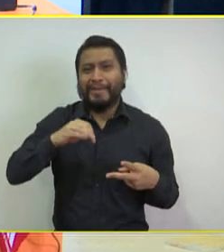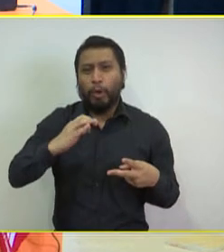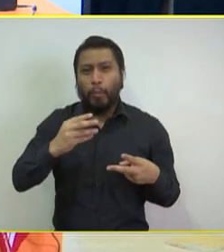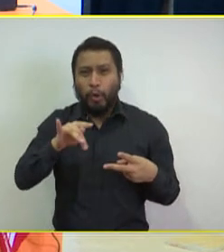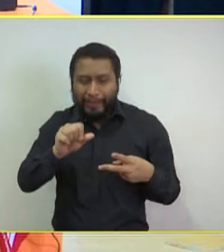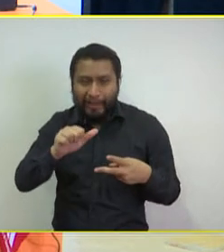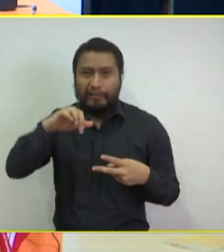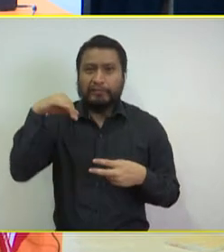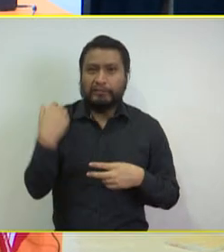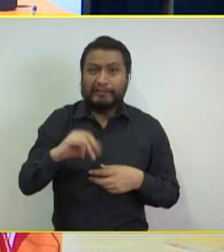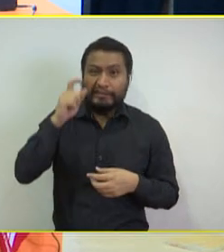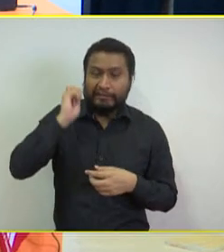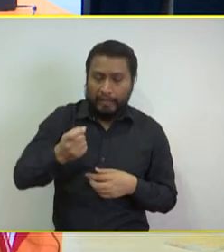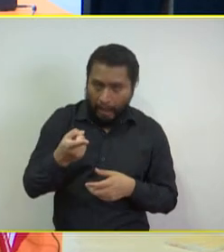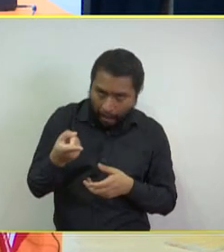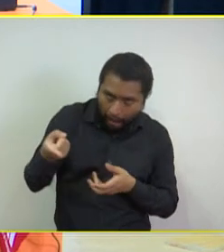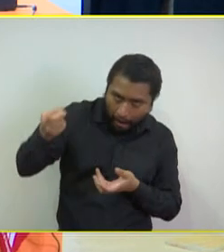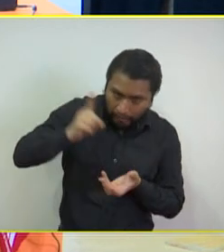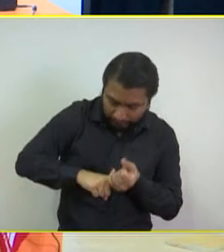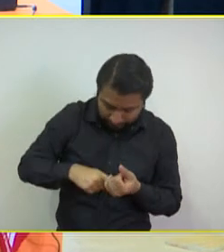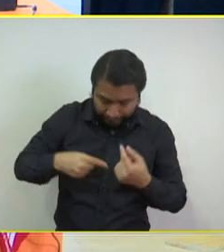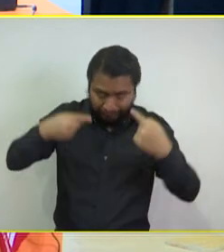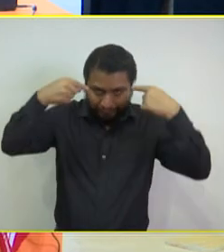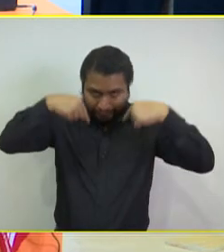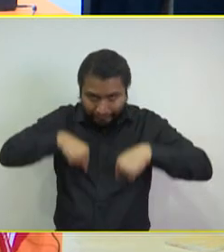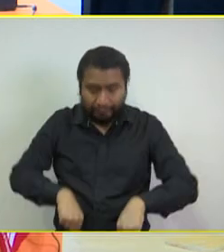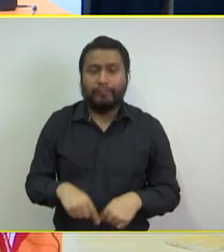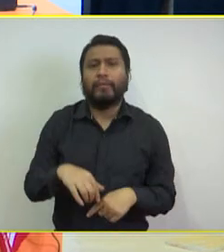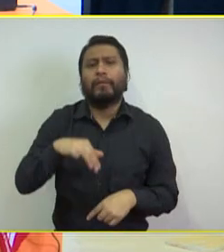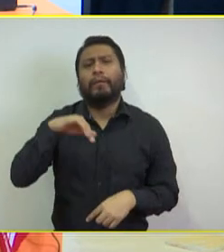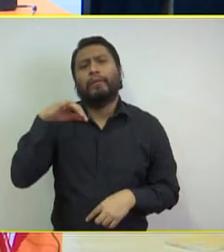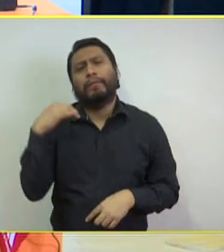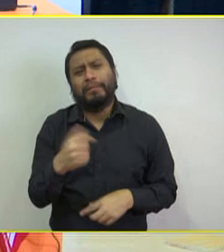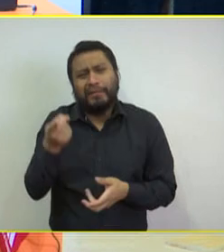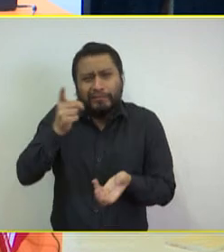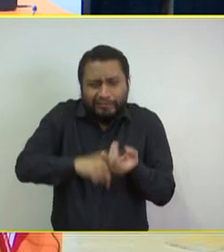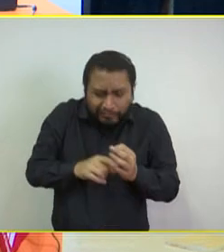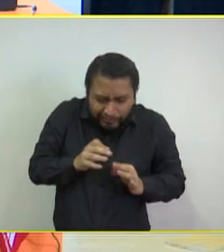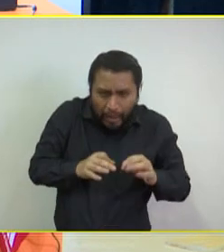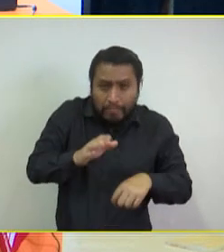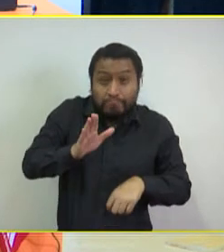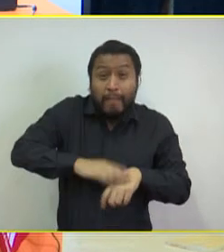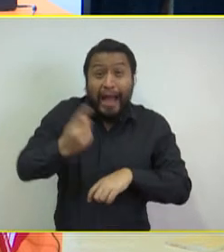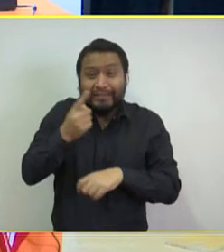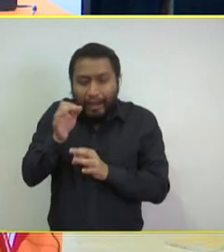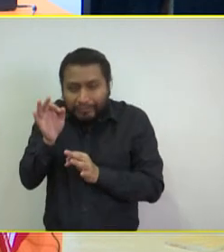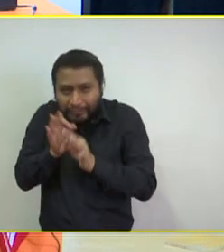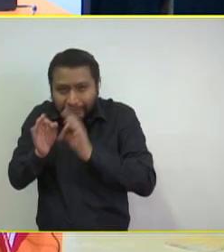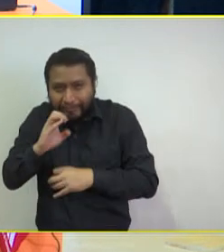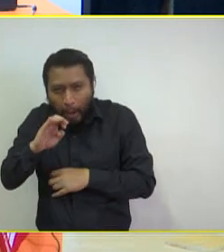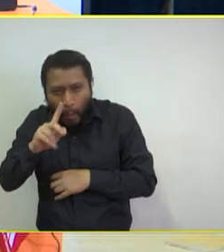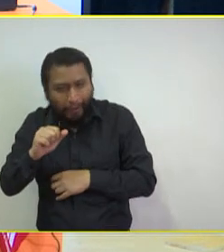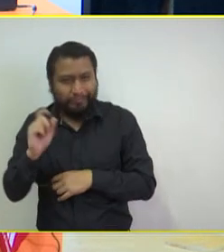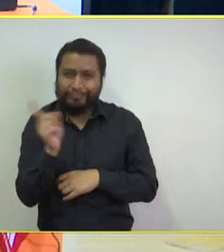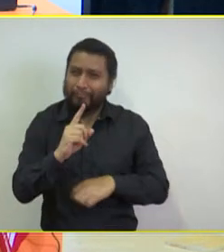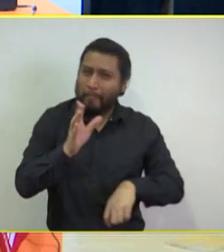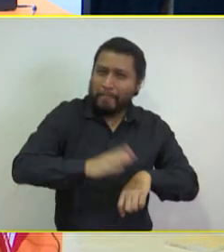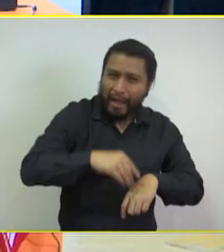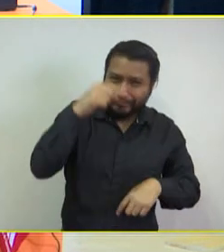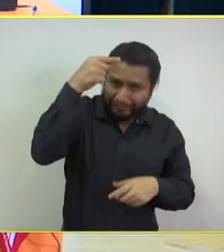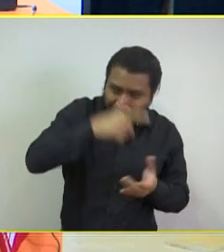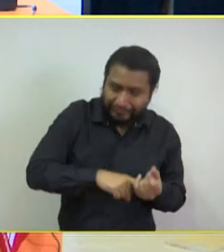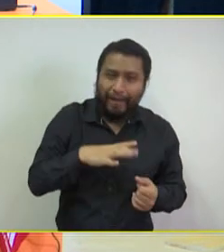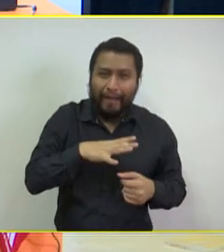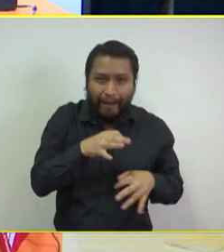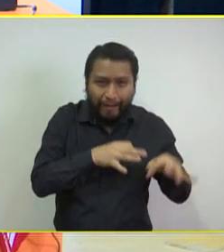que son todos los microorganismos que tenemos. Somos más microorganismos que células humanas y eso es algo que no sabemos y